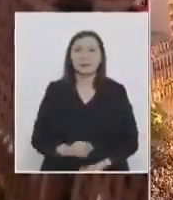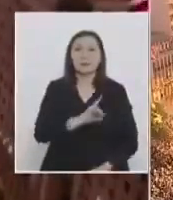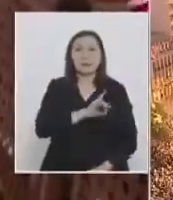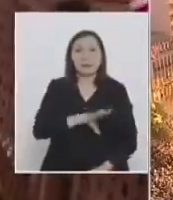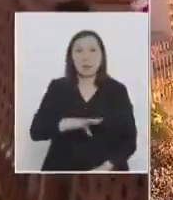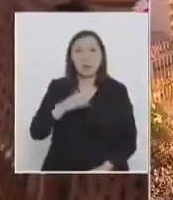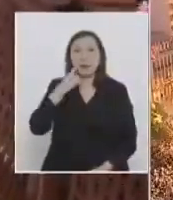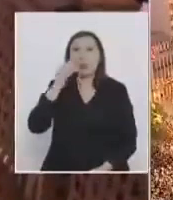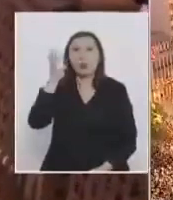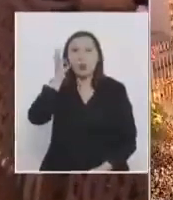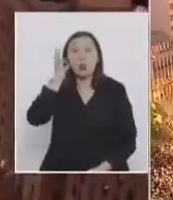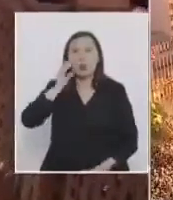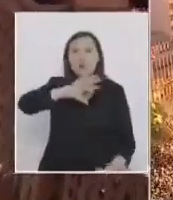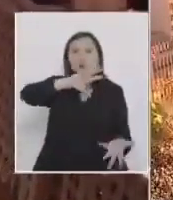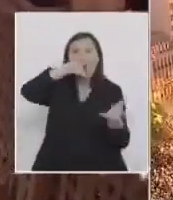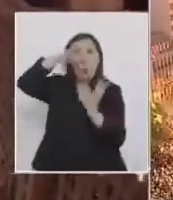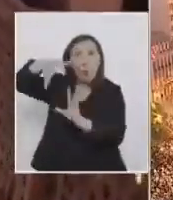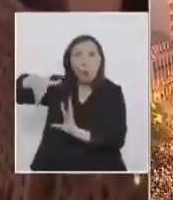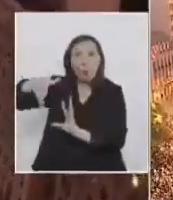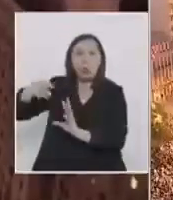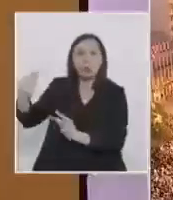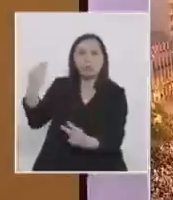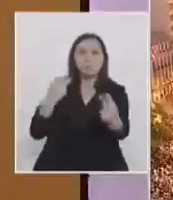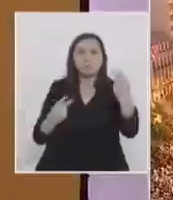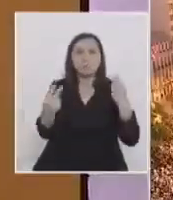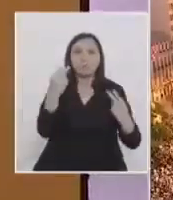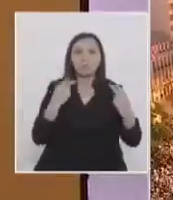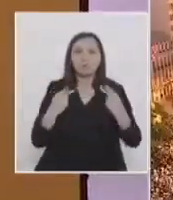Chilenos y chilenas, el mundo nos está mirando.